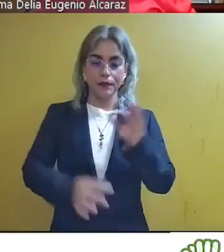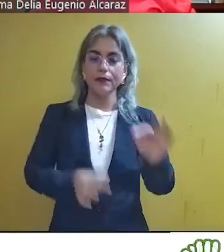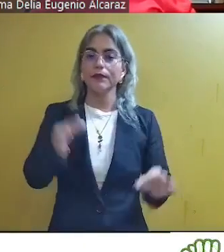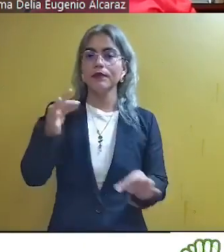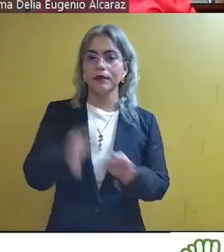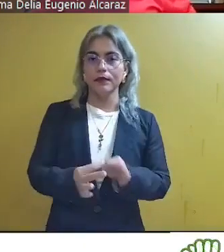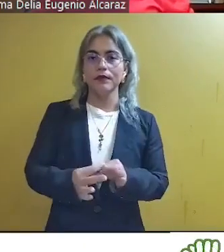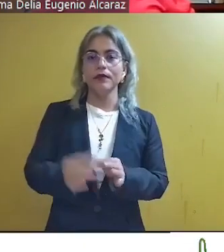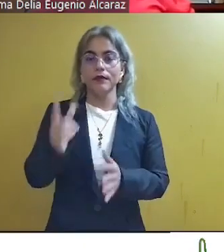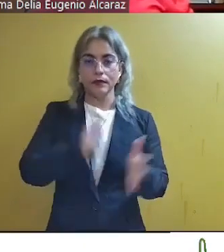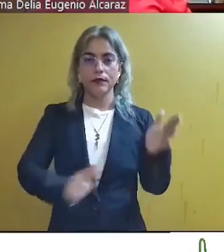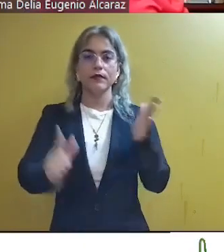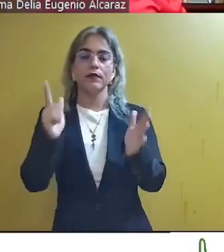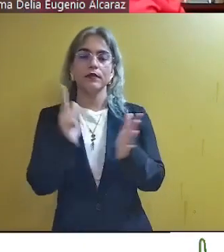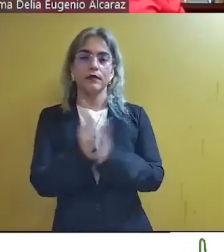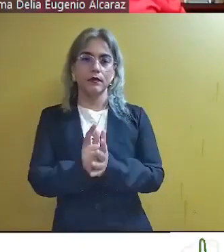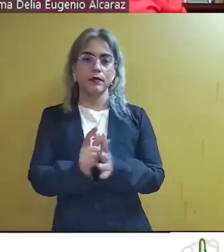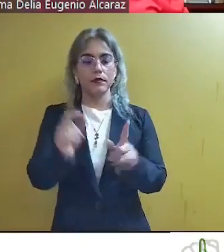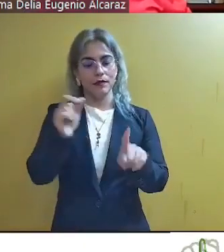expediente